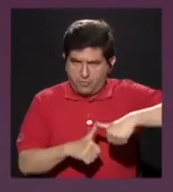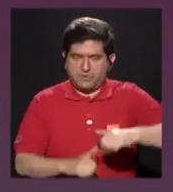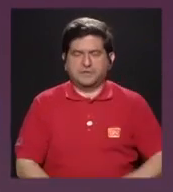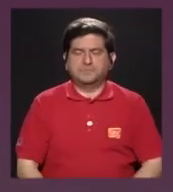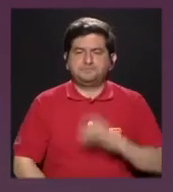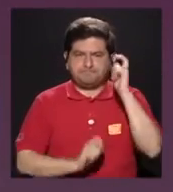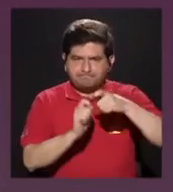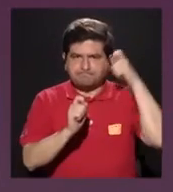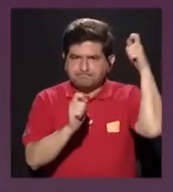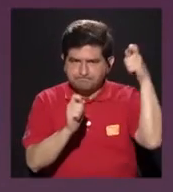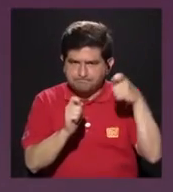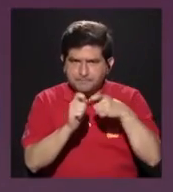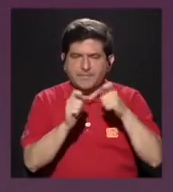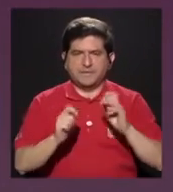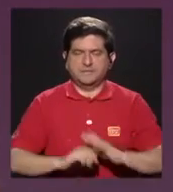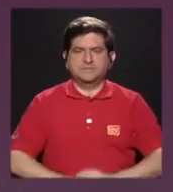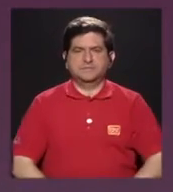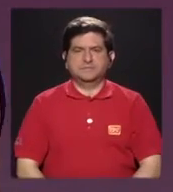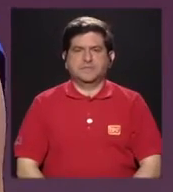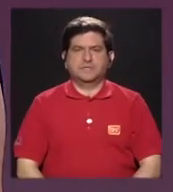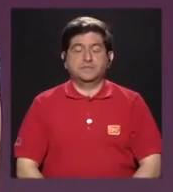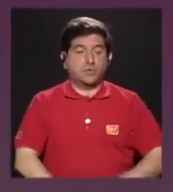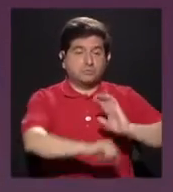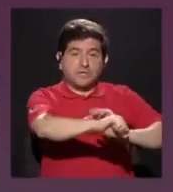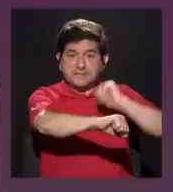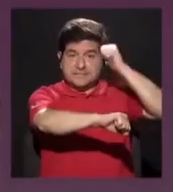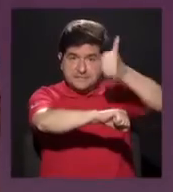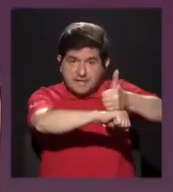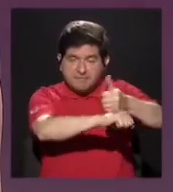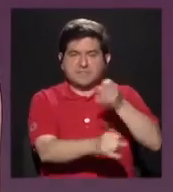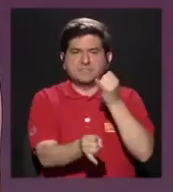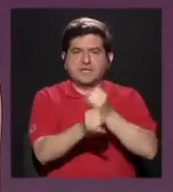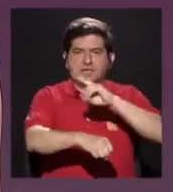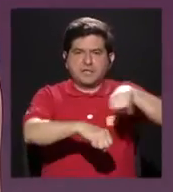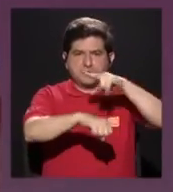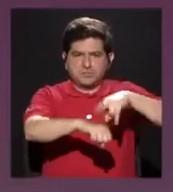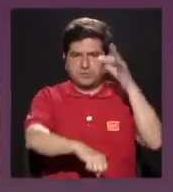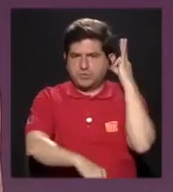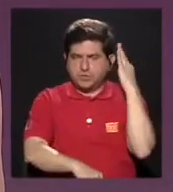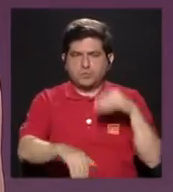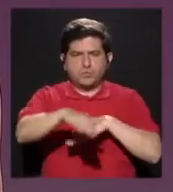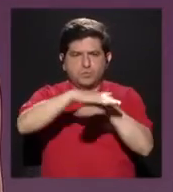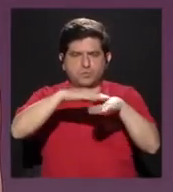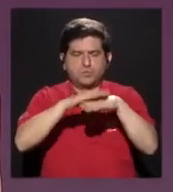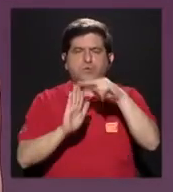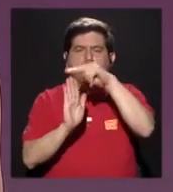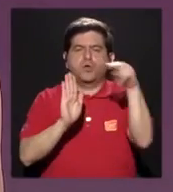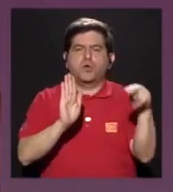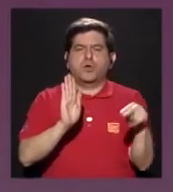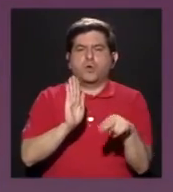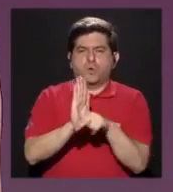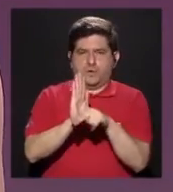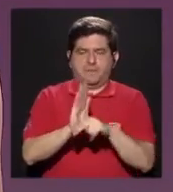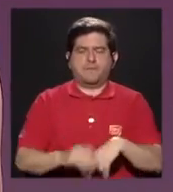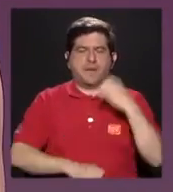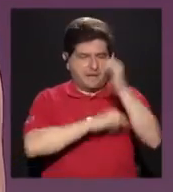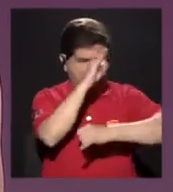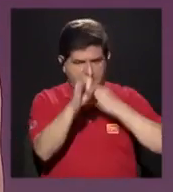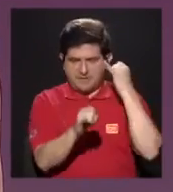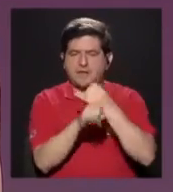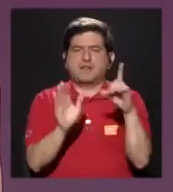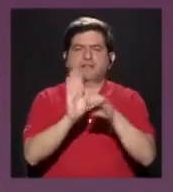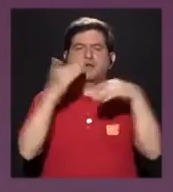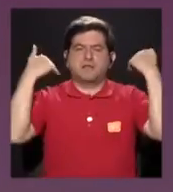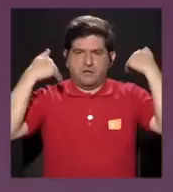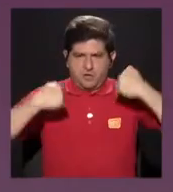precisamente la creación del inamu viene sustentada del marco normativo internacional de